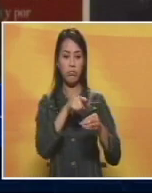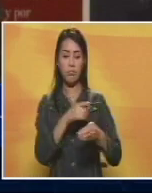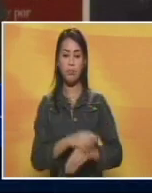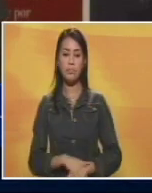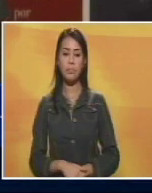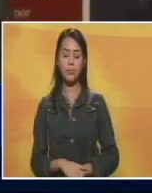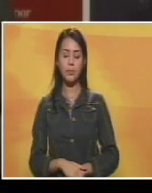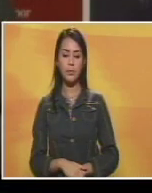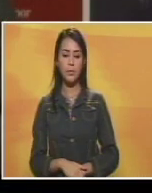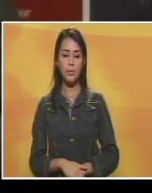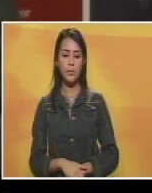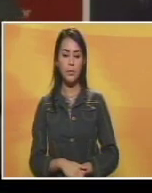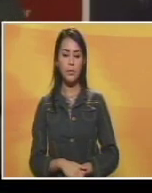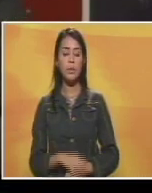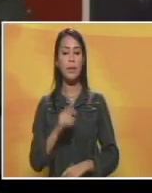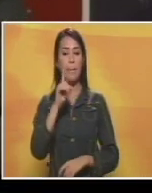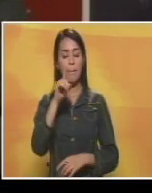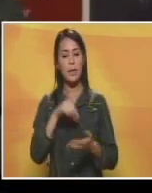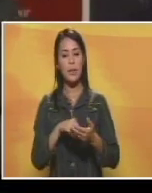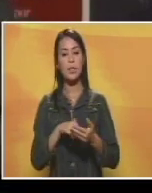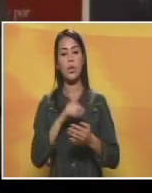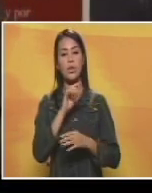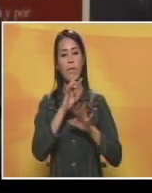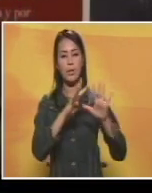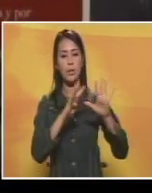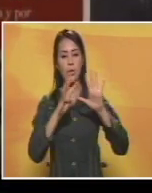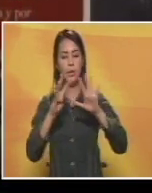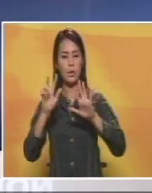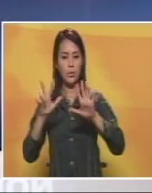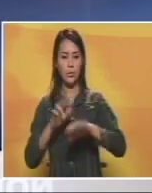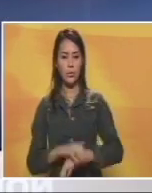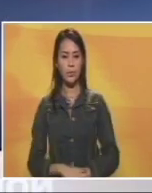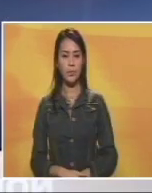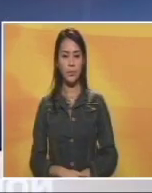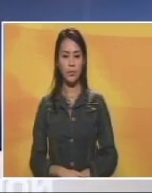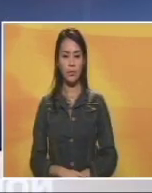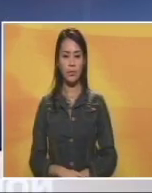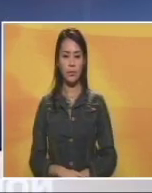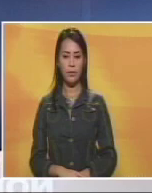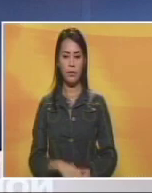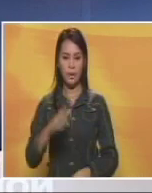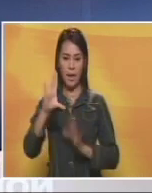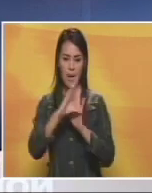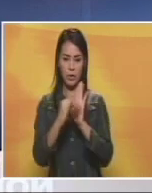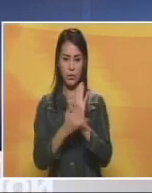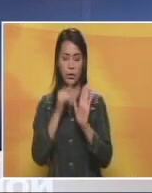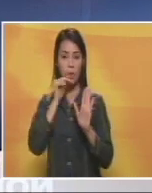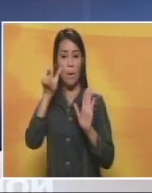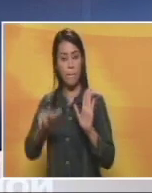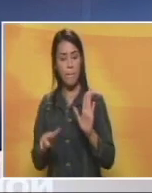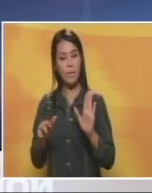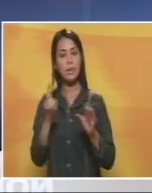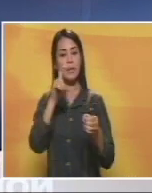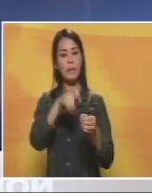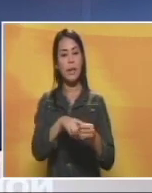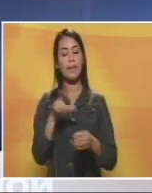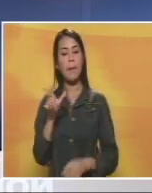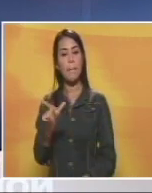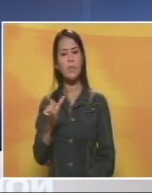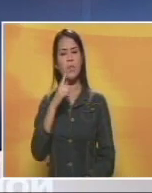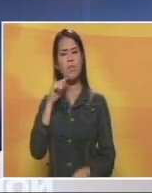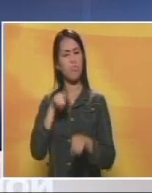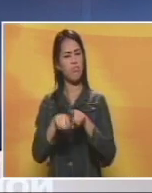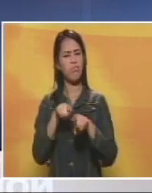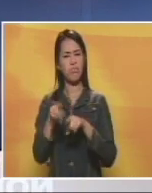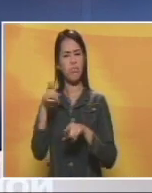de la Corte Penal Internacional desde 1998. El constituyente e integrante del PSUV, Saúl Ortega, criticó